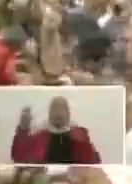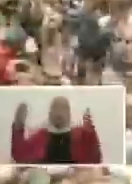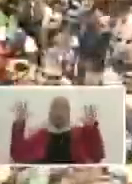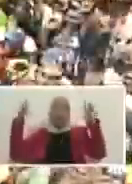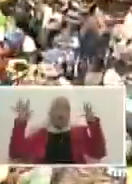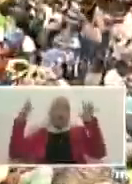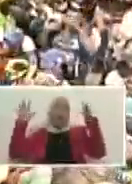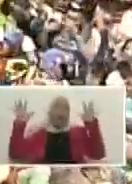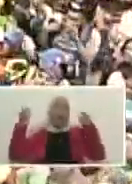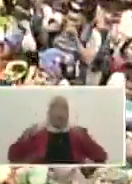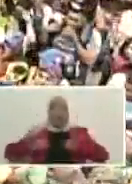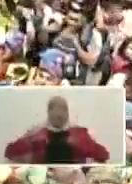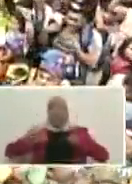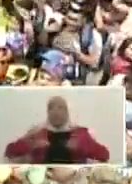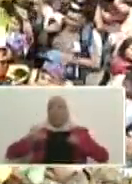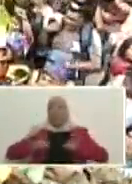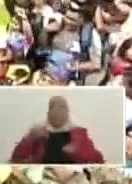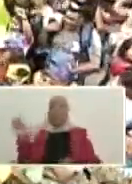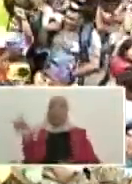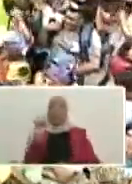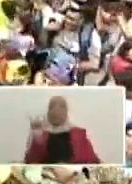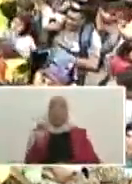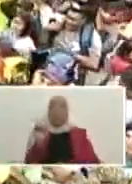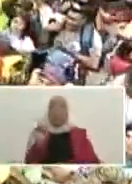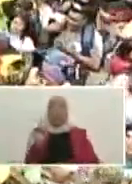¡Que viva Venezuela!